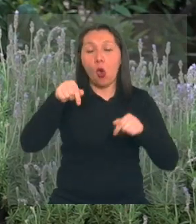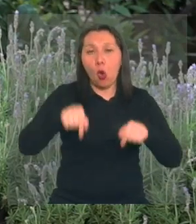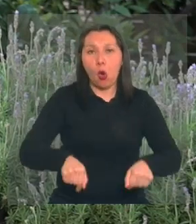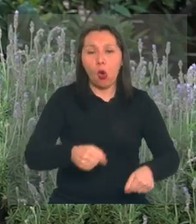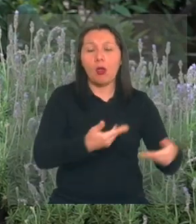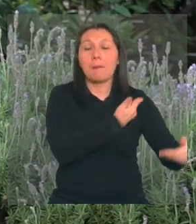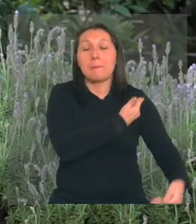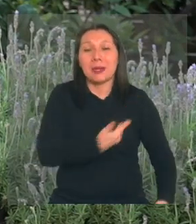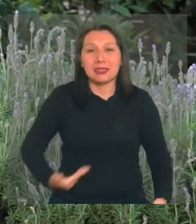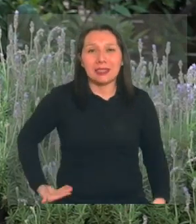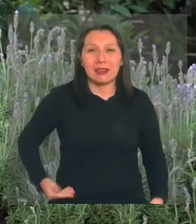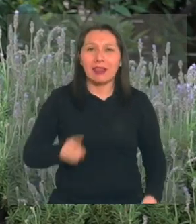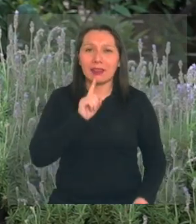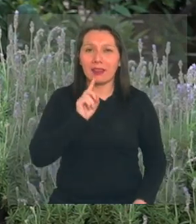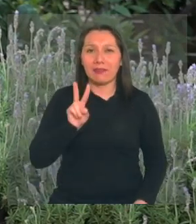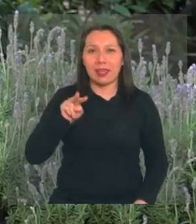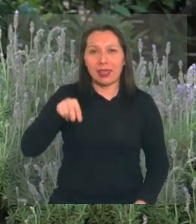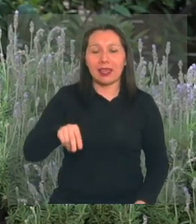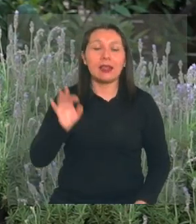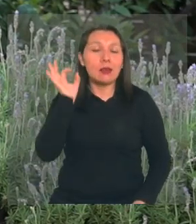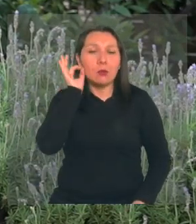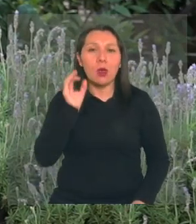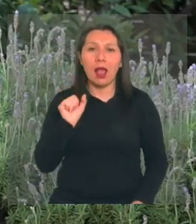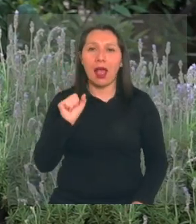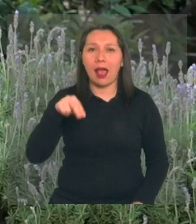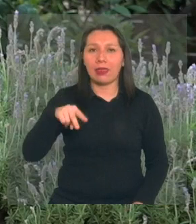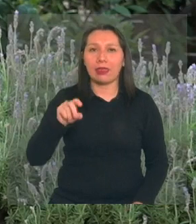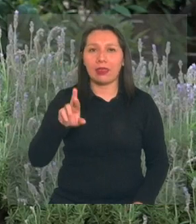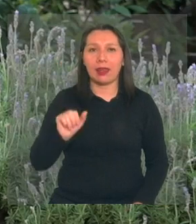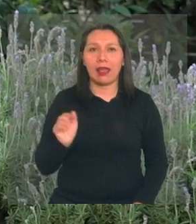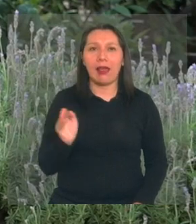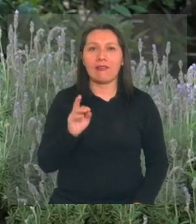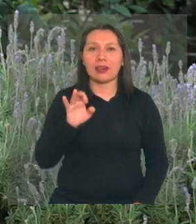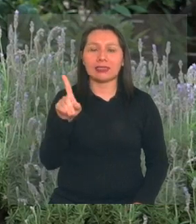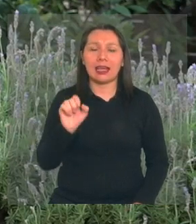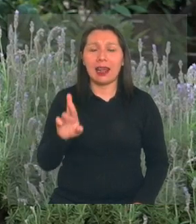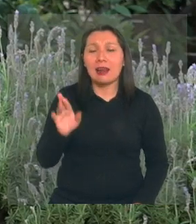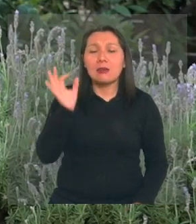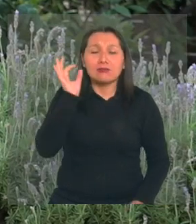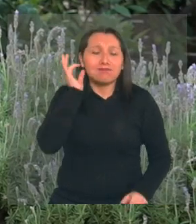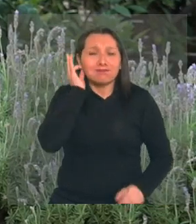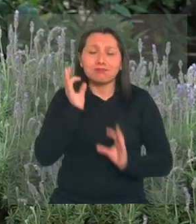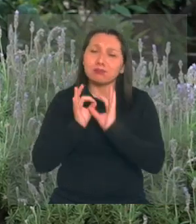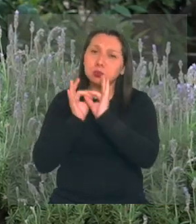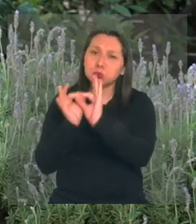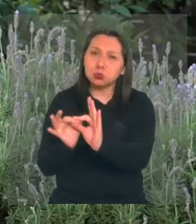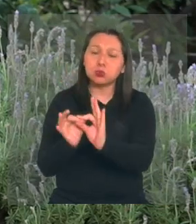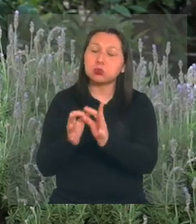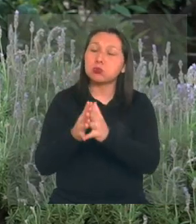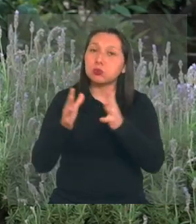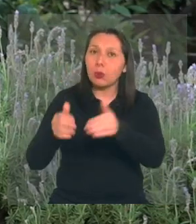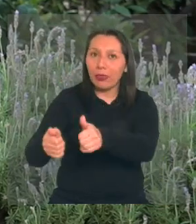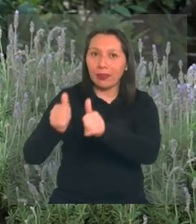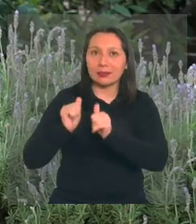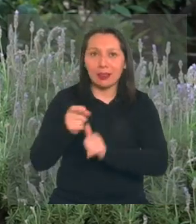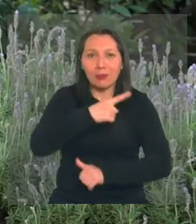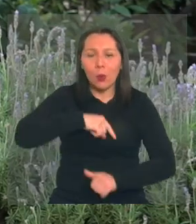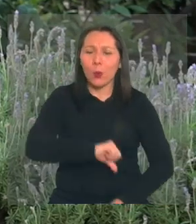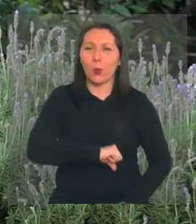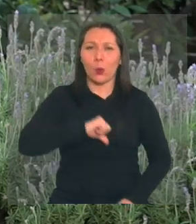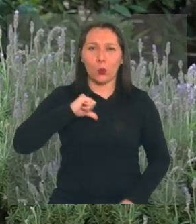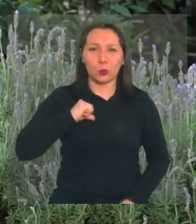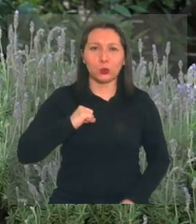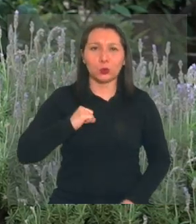presidencia de TVN, con Andrea Fresat. Muchas gracias, Andrea, por este tremendo desafío. Nos llena de